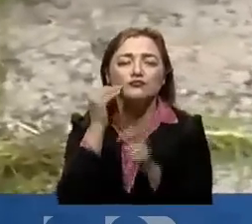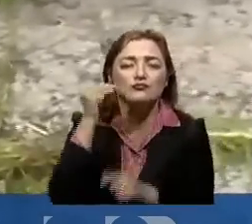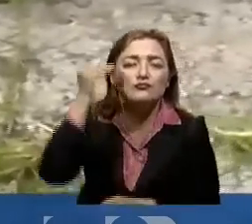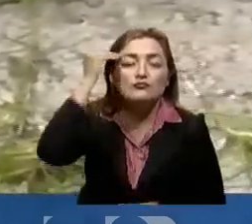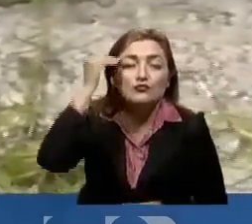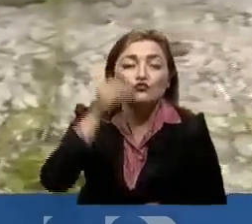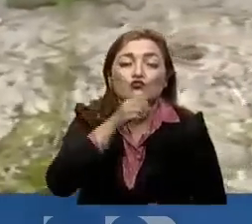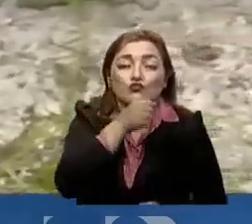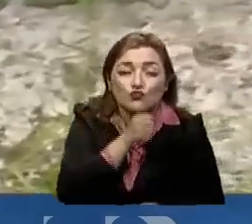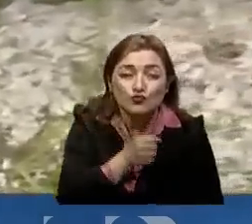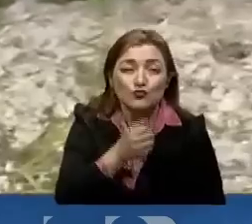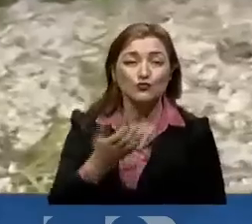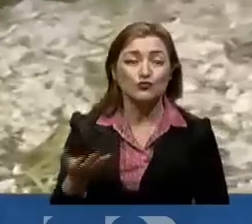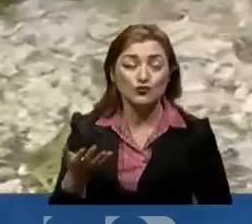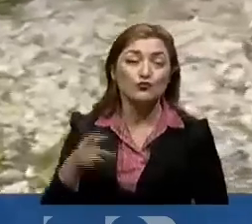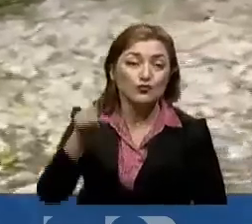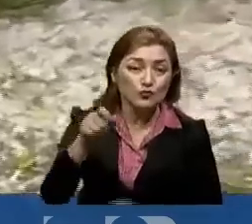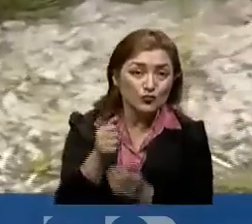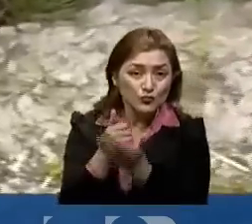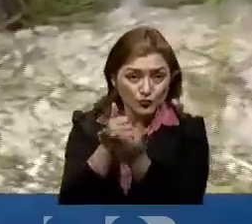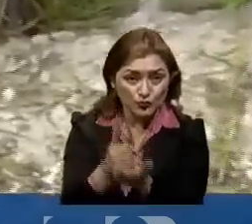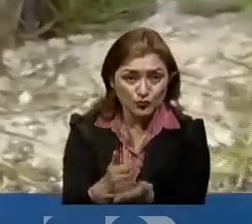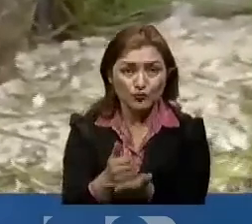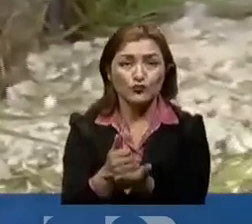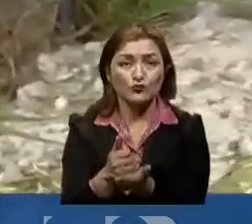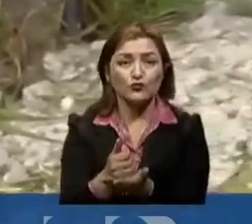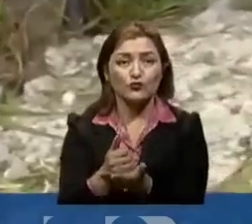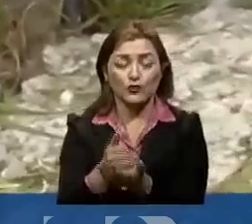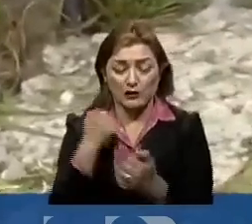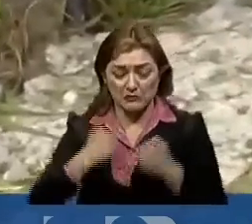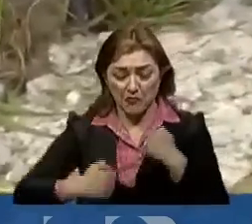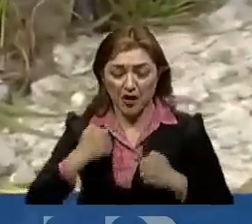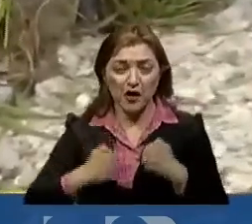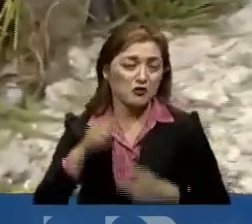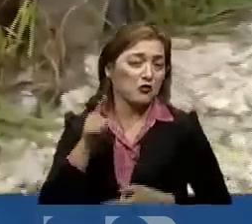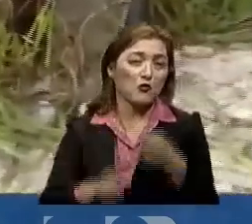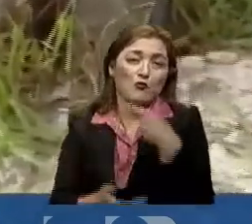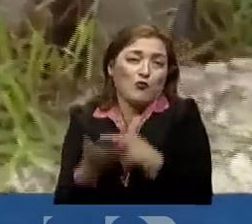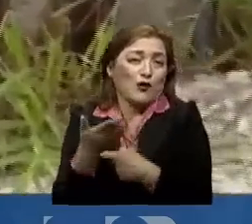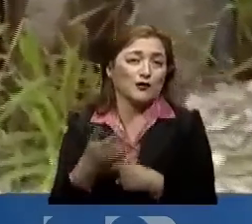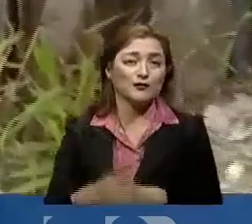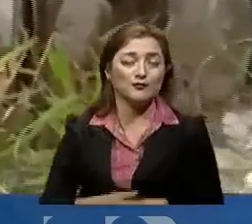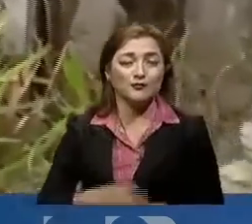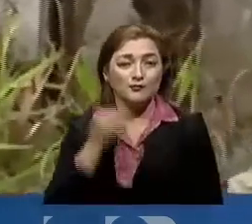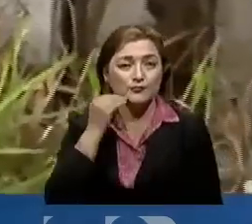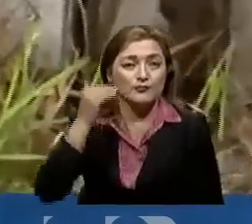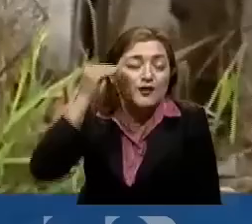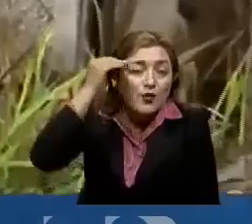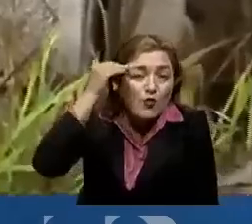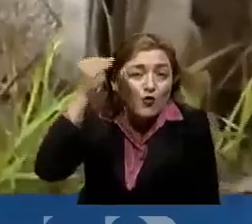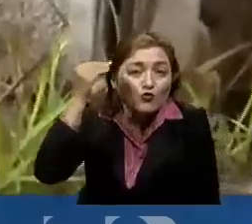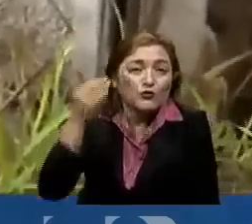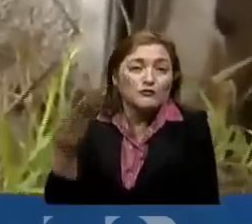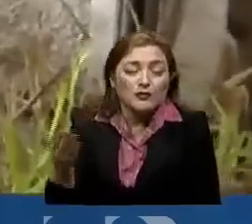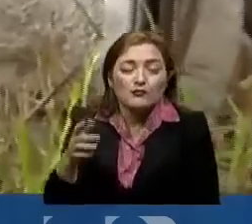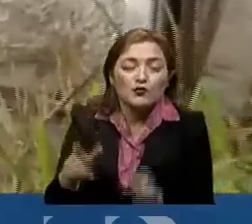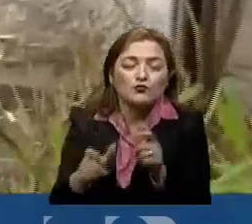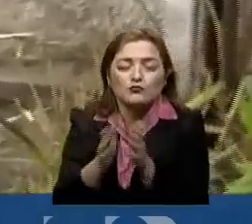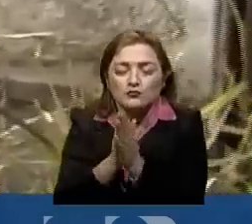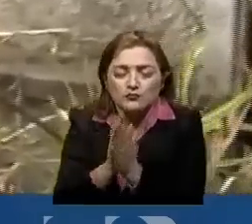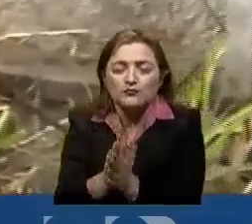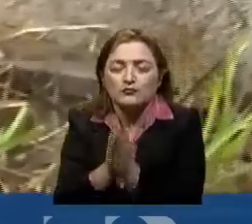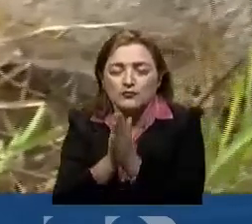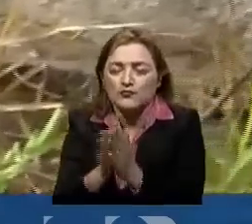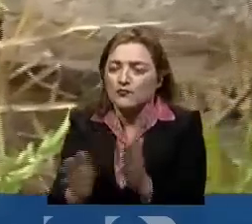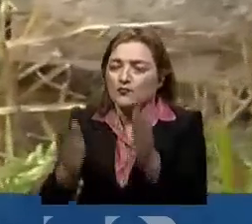mayores, ancianos, niños. Tenemos que en realidad no tienen con qué bañarse. Los mayores al menos tenemos de la tercera edad que por favor